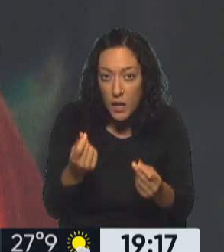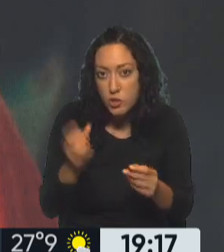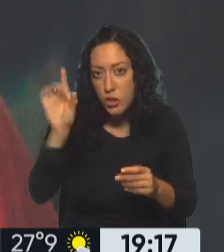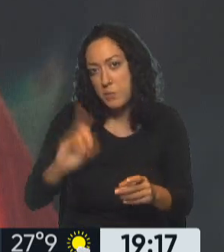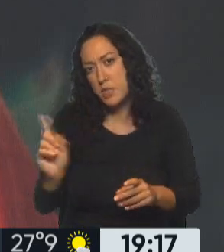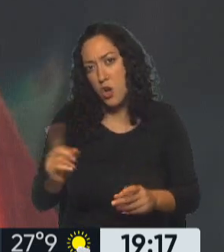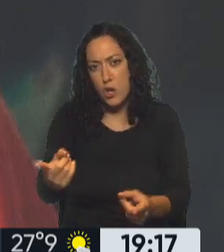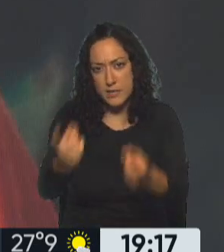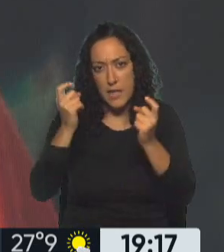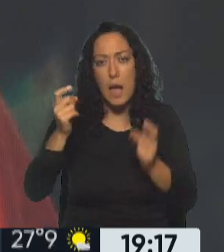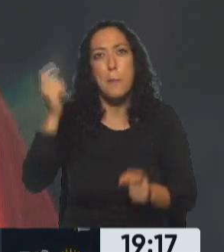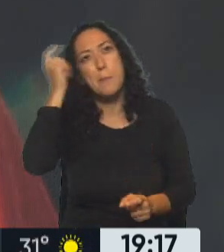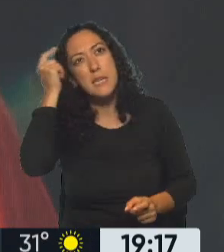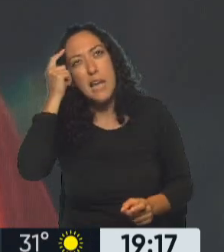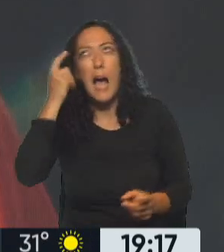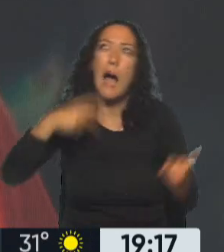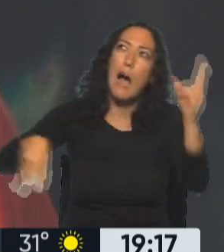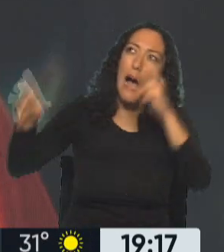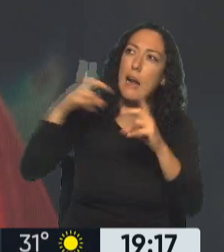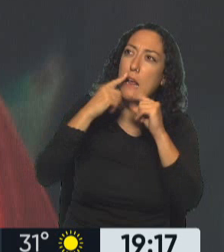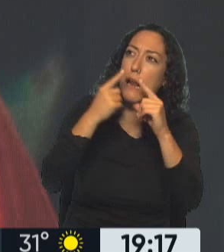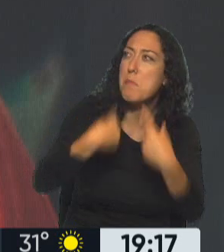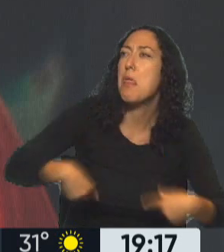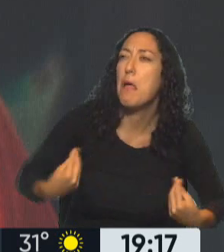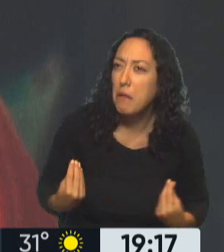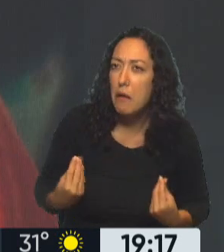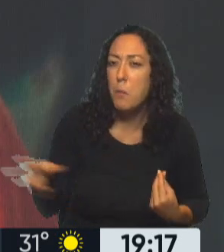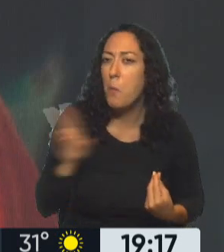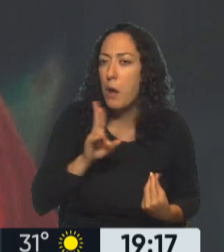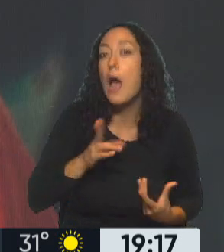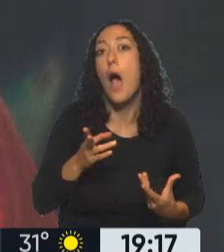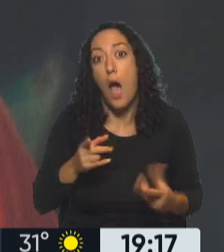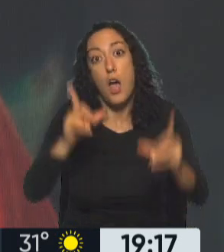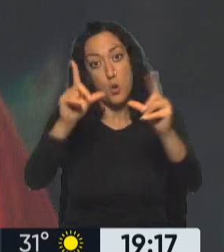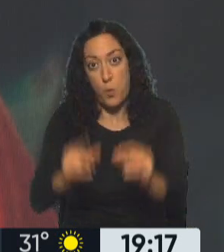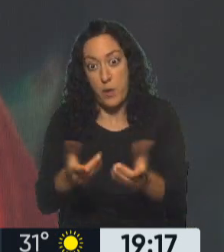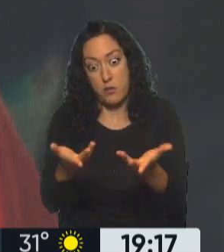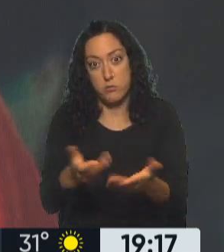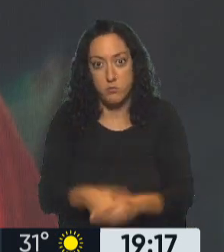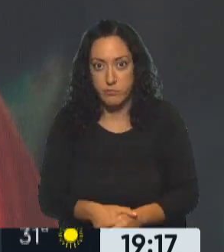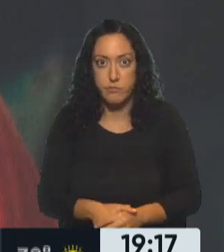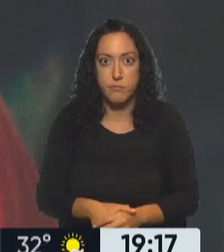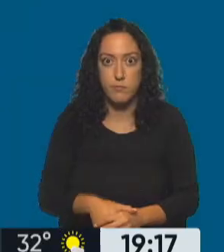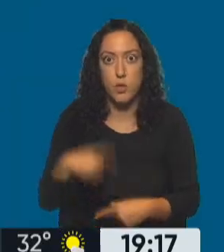Para las mentes distraídas que a veces dicen que están reclamando, estos números son los que hablan. Continuamos de esta forma.